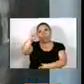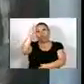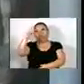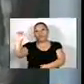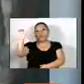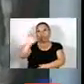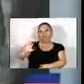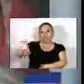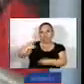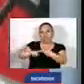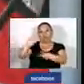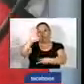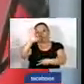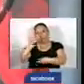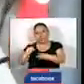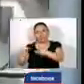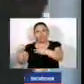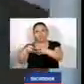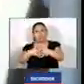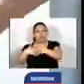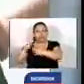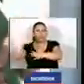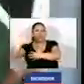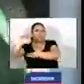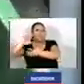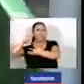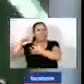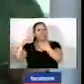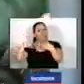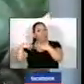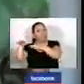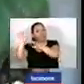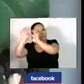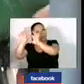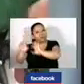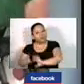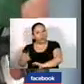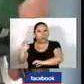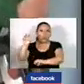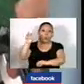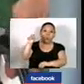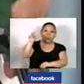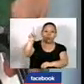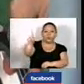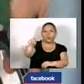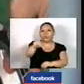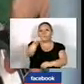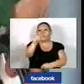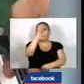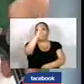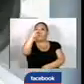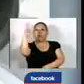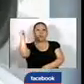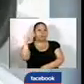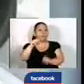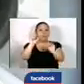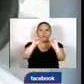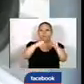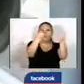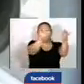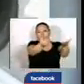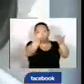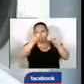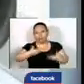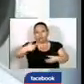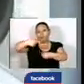Europa, Asia y Estados Unidos, así como los nuevos recortes de producción por parte de la organización de países, exportadores de